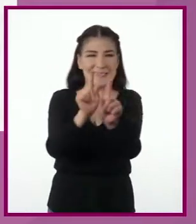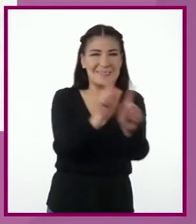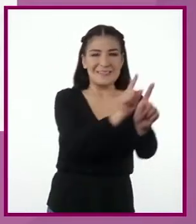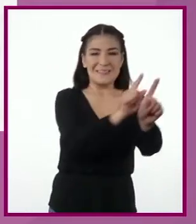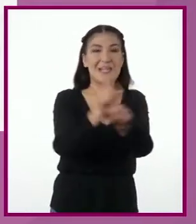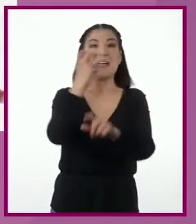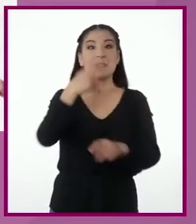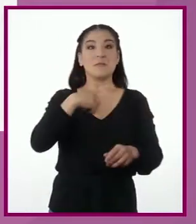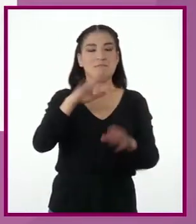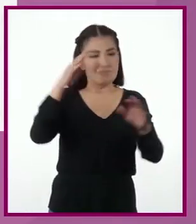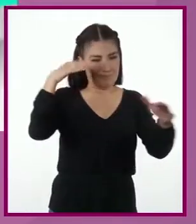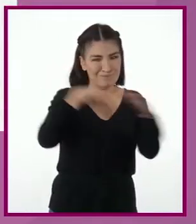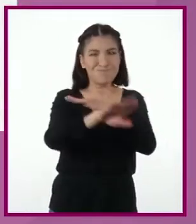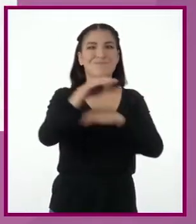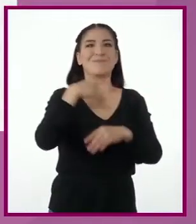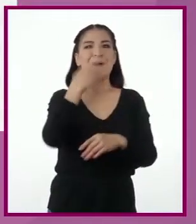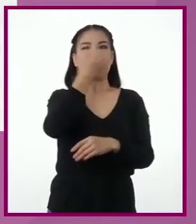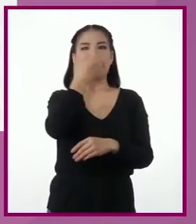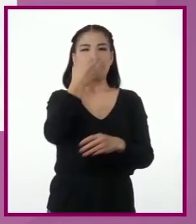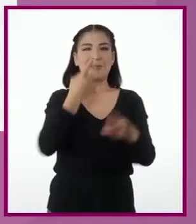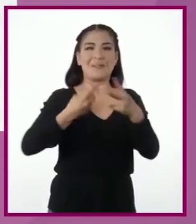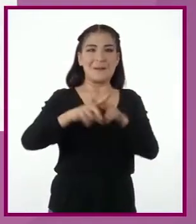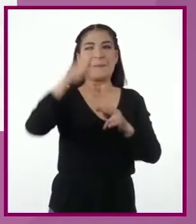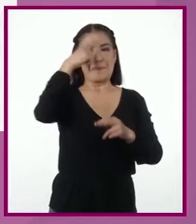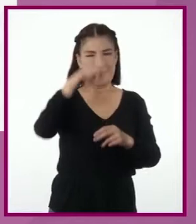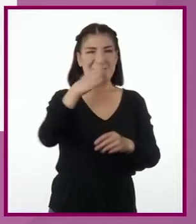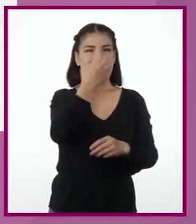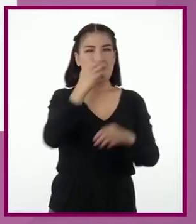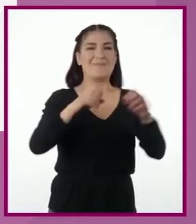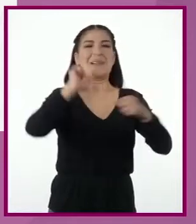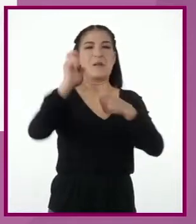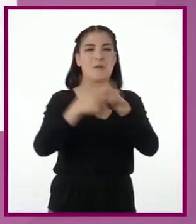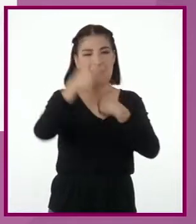ingresé a la Universidad de Edimburgo para estudiar medicina.